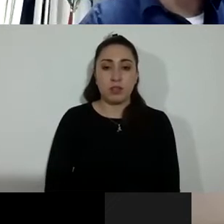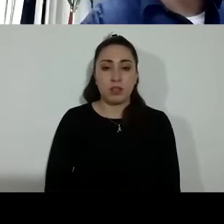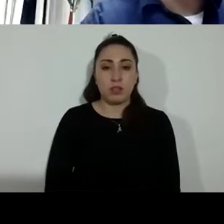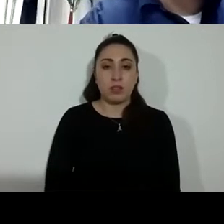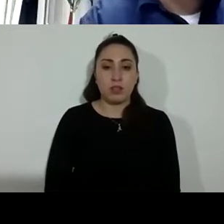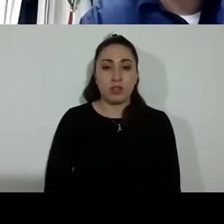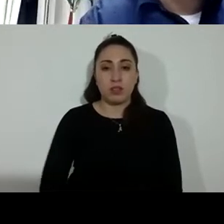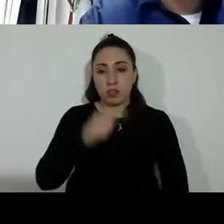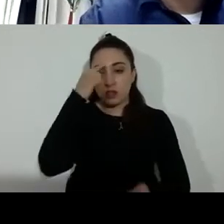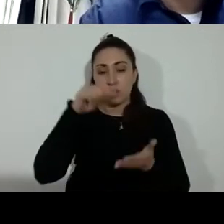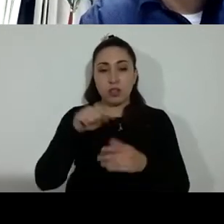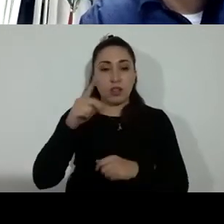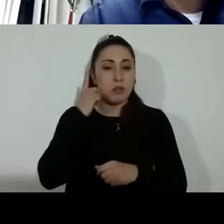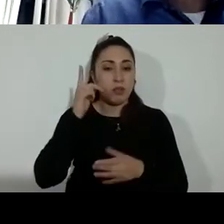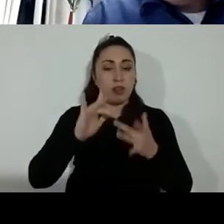Me parece que se desconectó